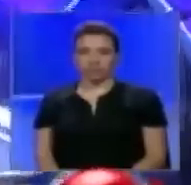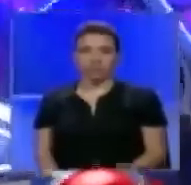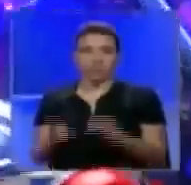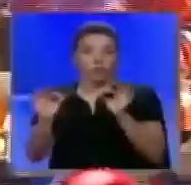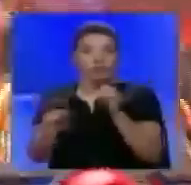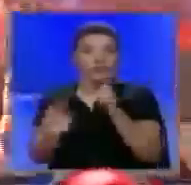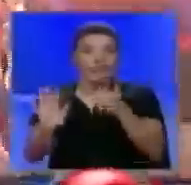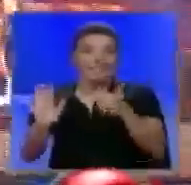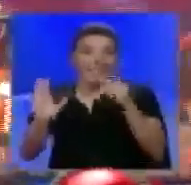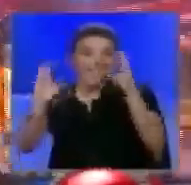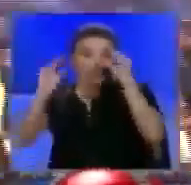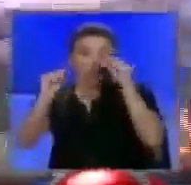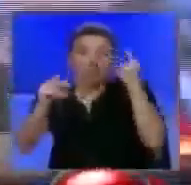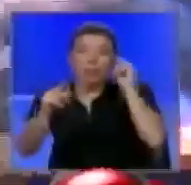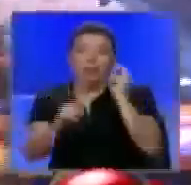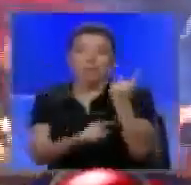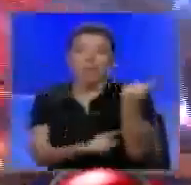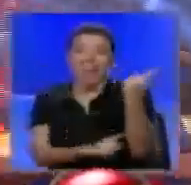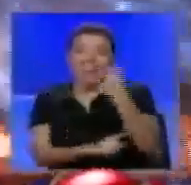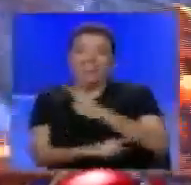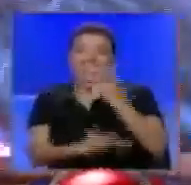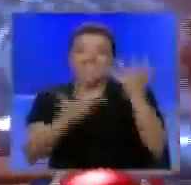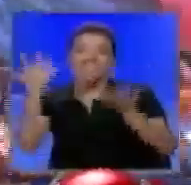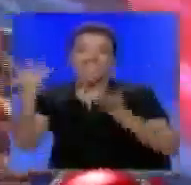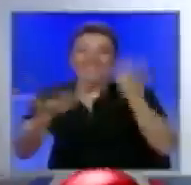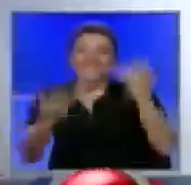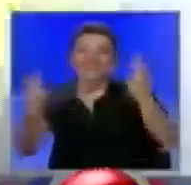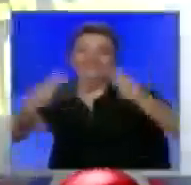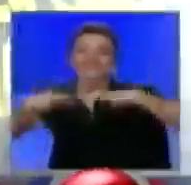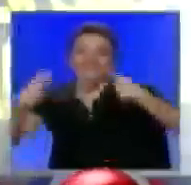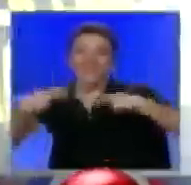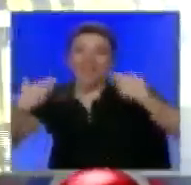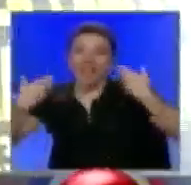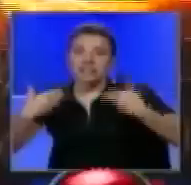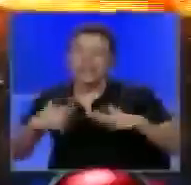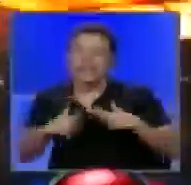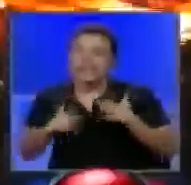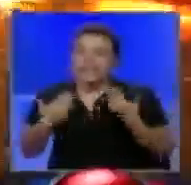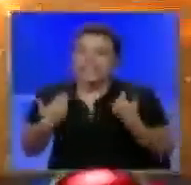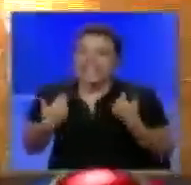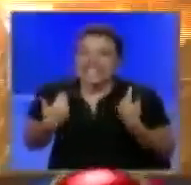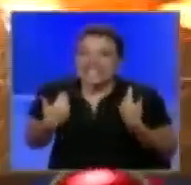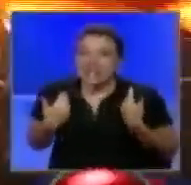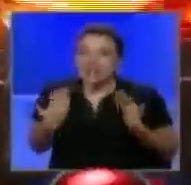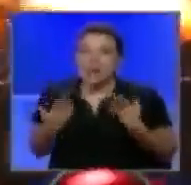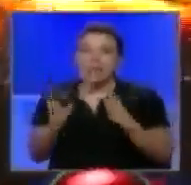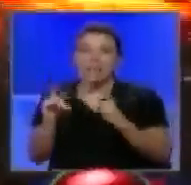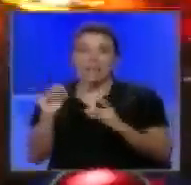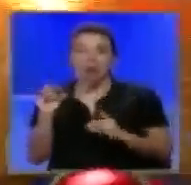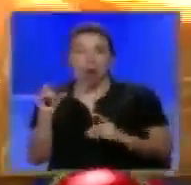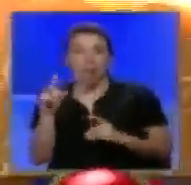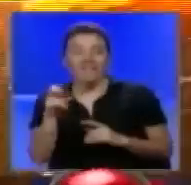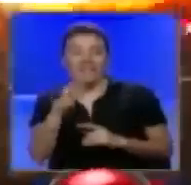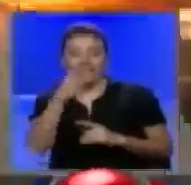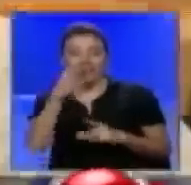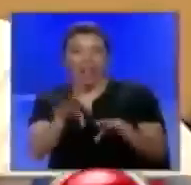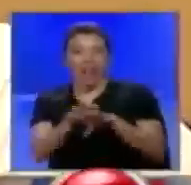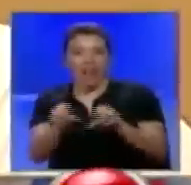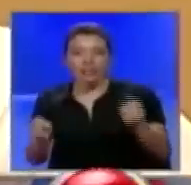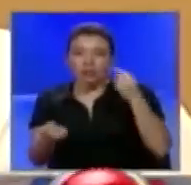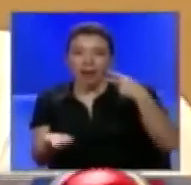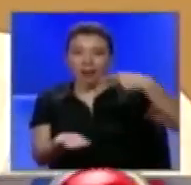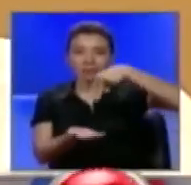Exactamente 6 noches de la primera jornada del Festival de Viña del Mar. Ya se siente el ambiente. Beto Cuevas demuestra estar listo para pisar